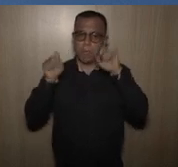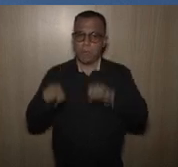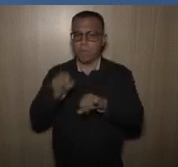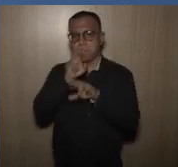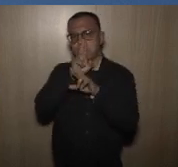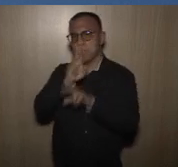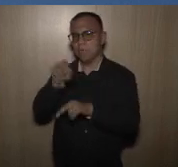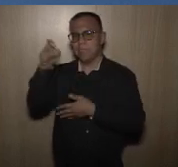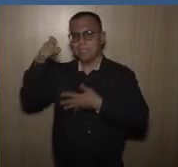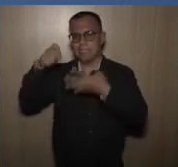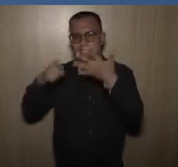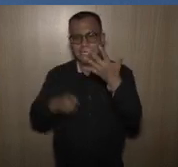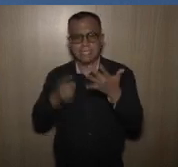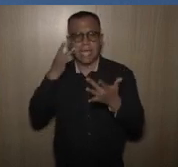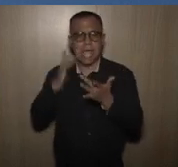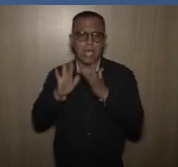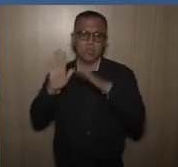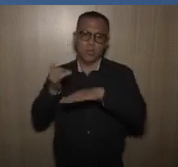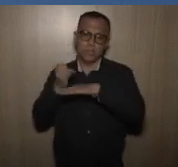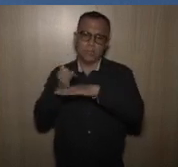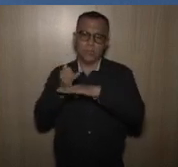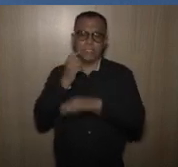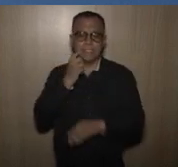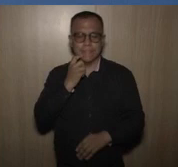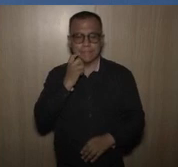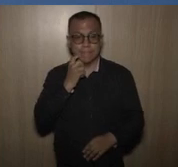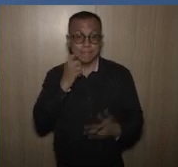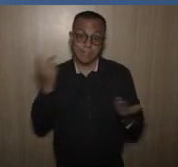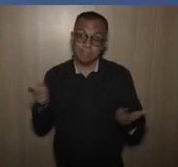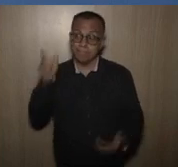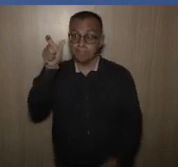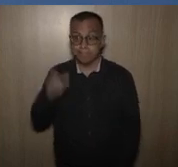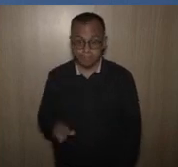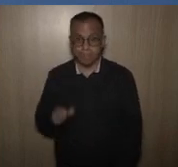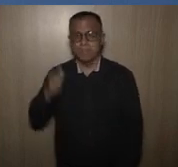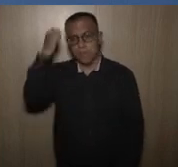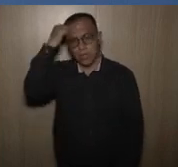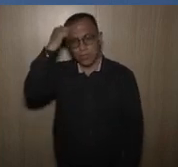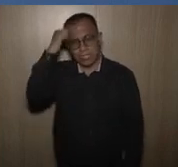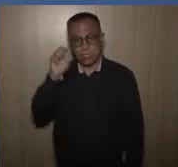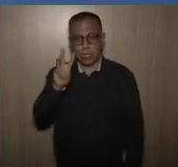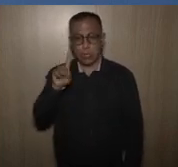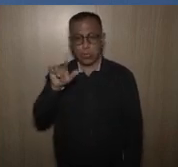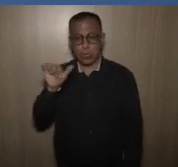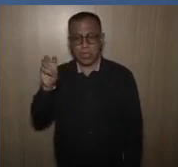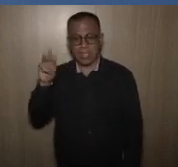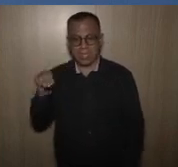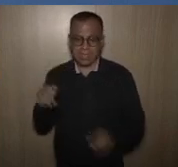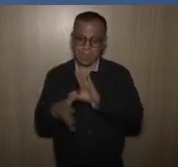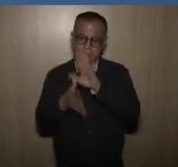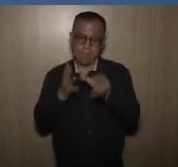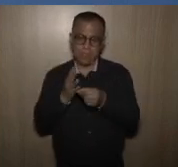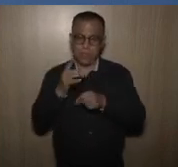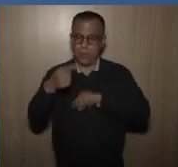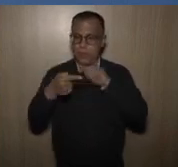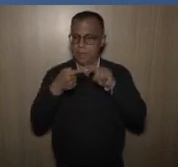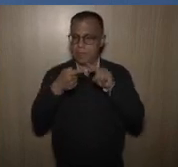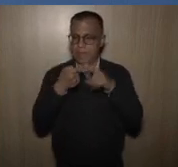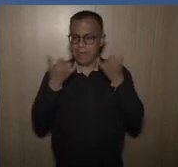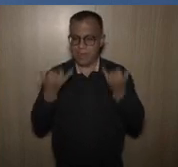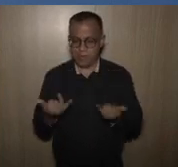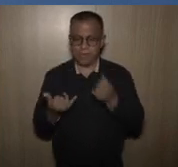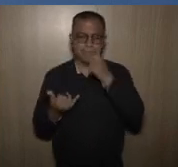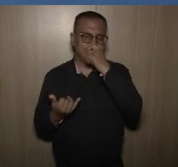responder a las necesidades de las instituciones. Así que, profesor William, esa es la primera conclusión de cara a lo que usted